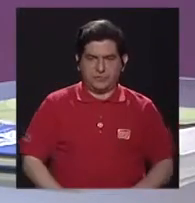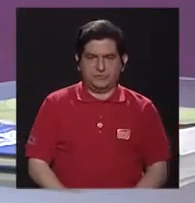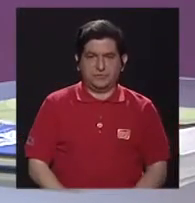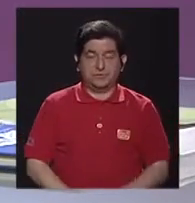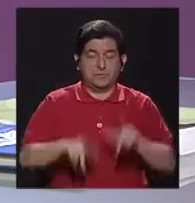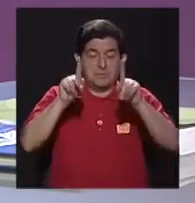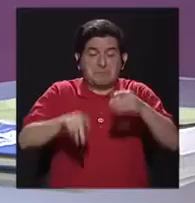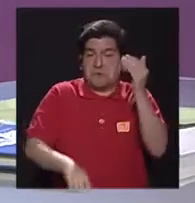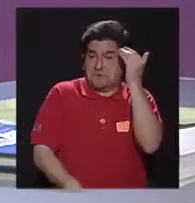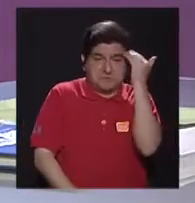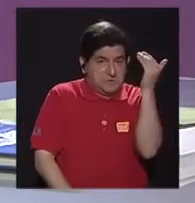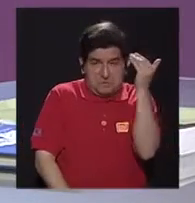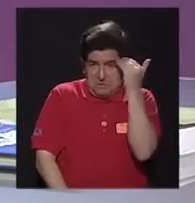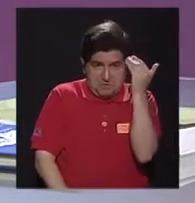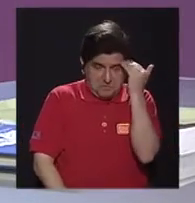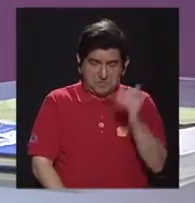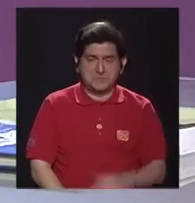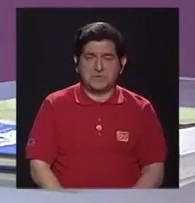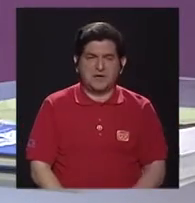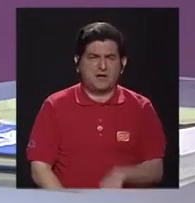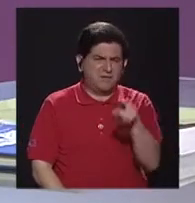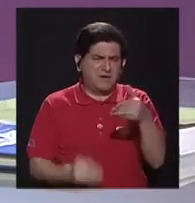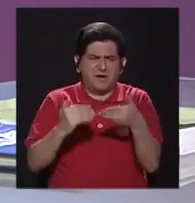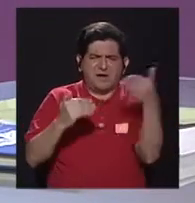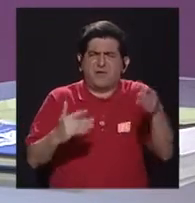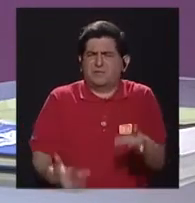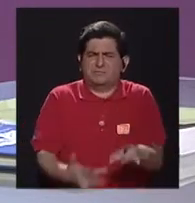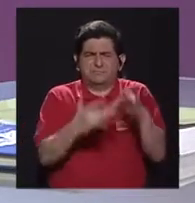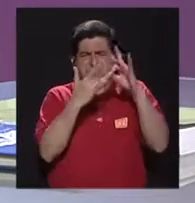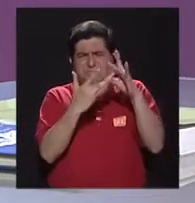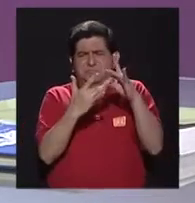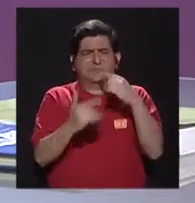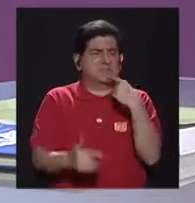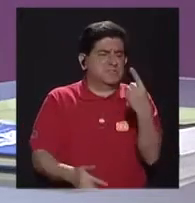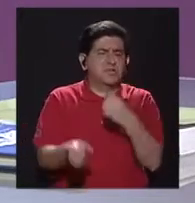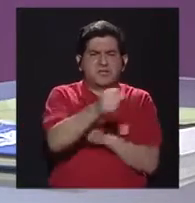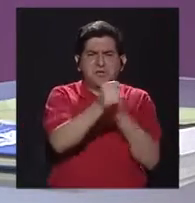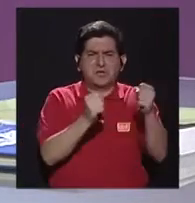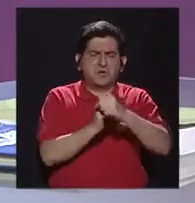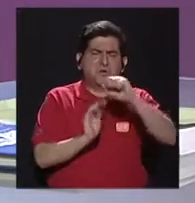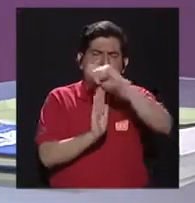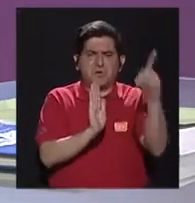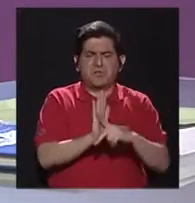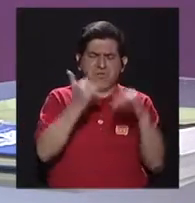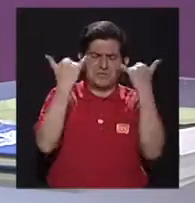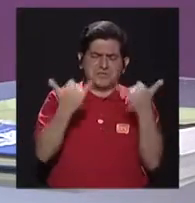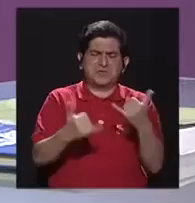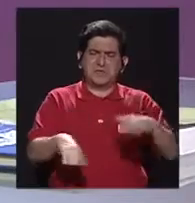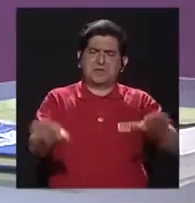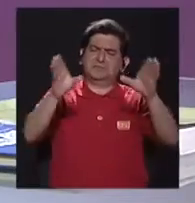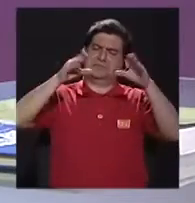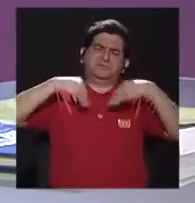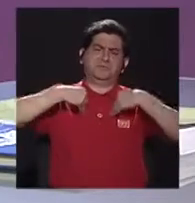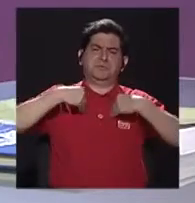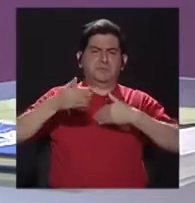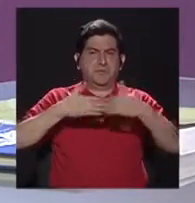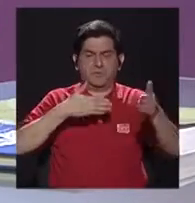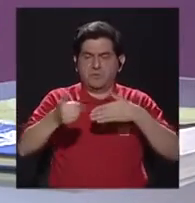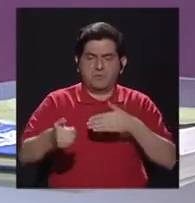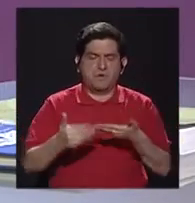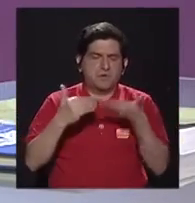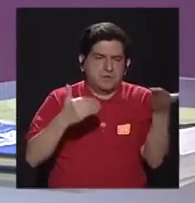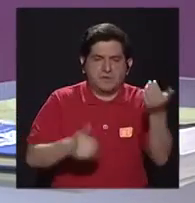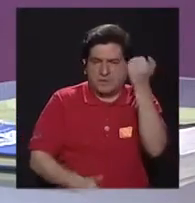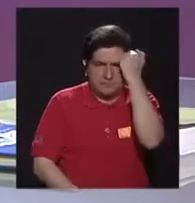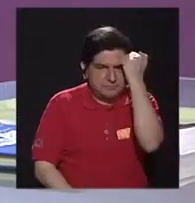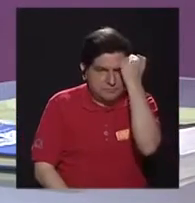que no sepa, como son asuntos tan especializados, digamos, si lo dice la Sala Cuarta, es un criterio de autoridad, aunque sea una barrabasada, digamos, lo que